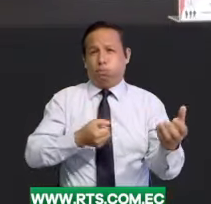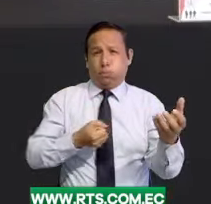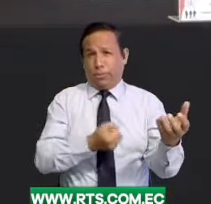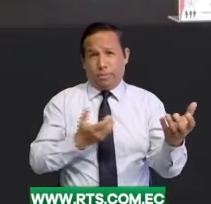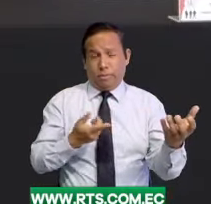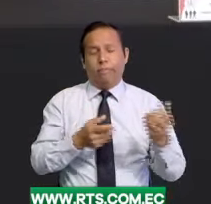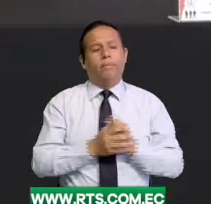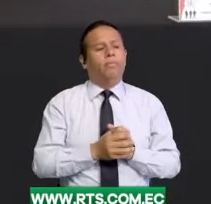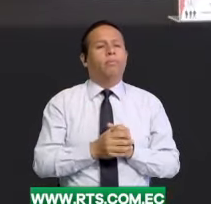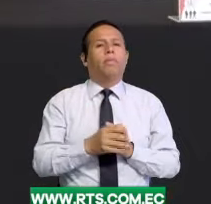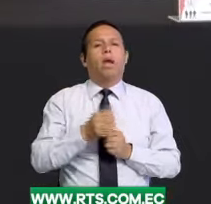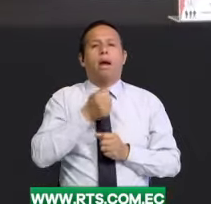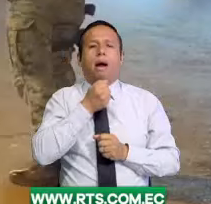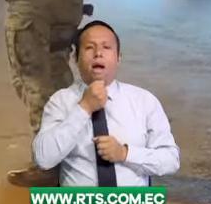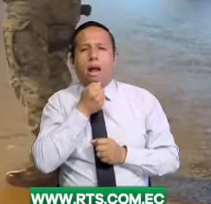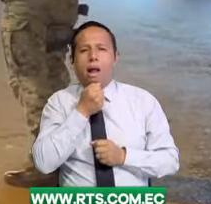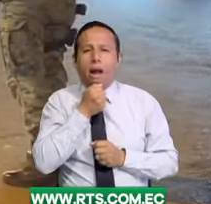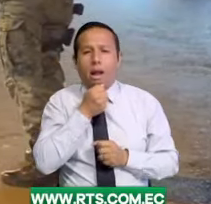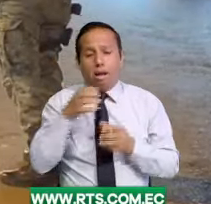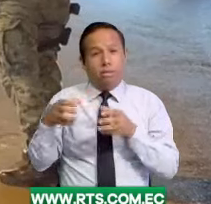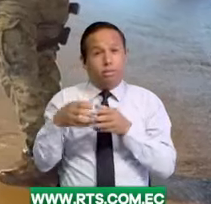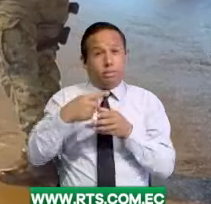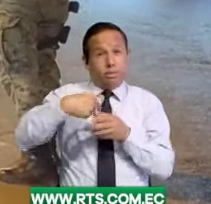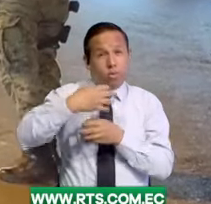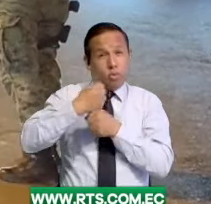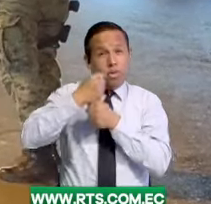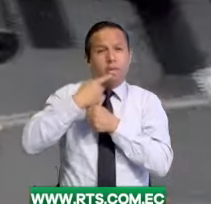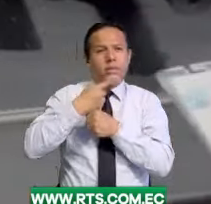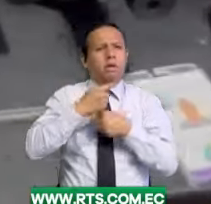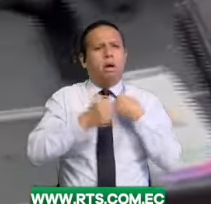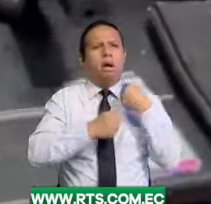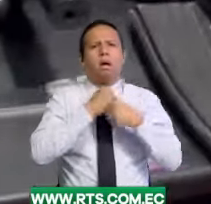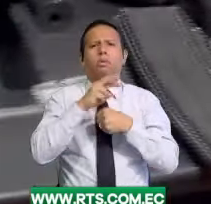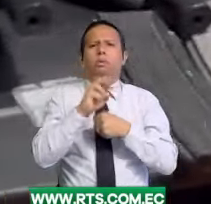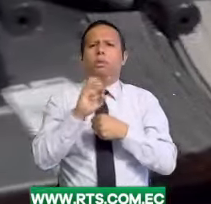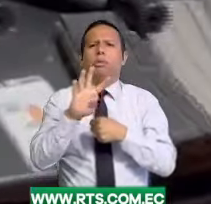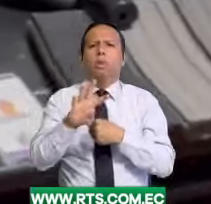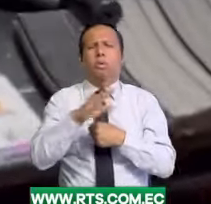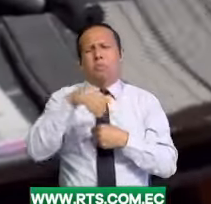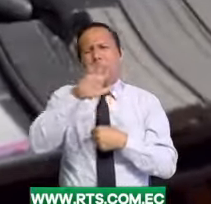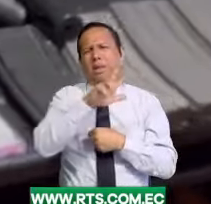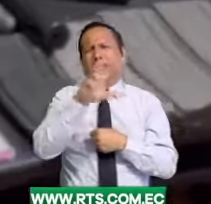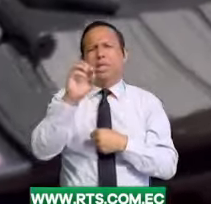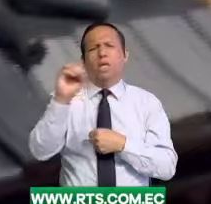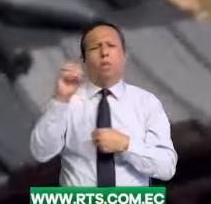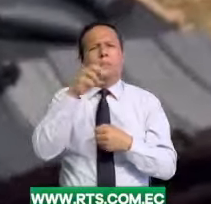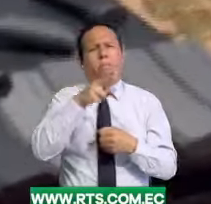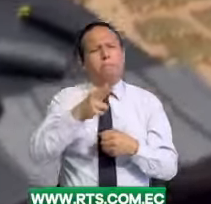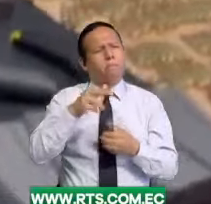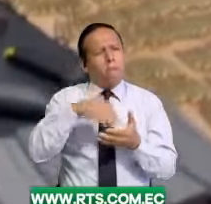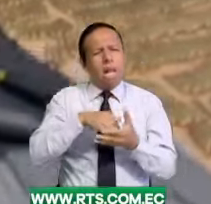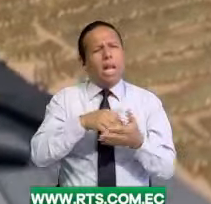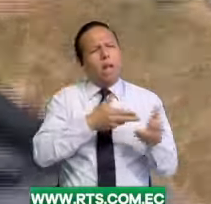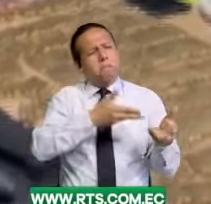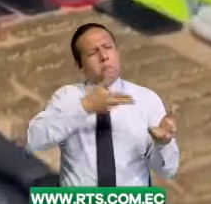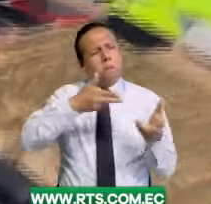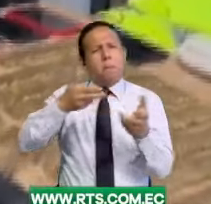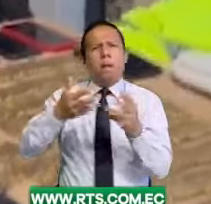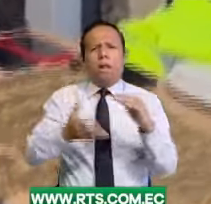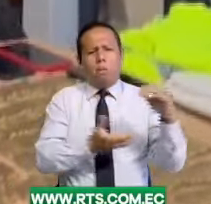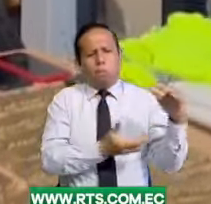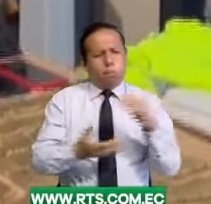una rueda de prensa, el bloque de seguridad indicó que en lo que va del año, más de 300.000 armas y casi 30.000 unidades de explosivos han